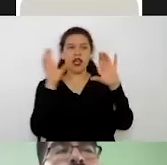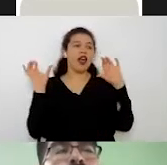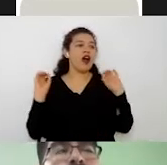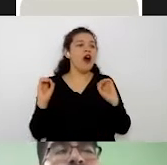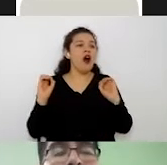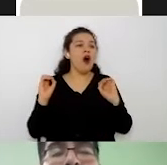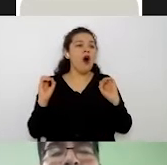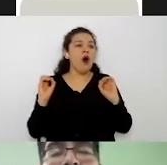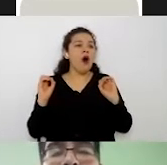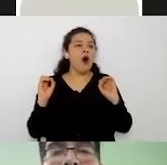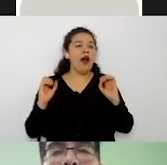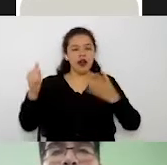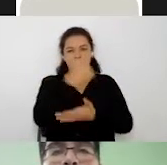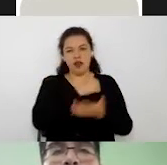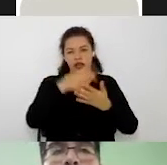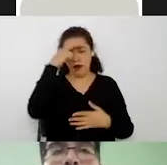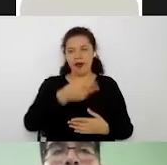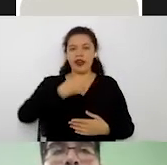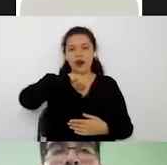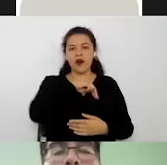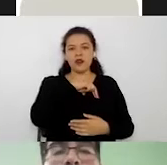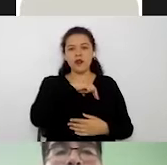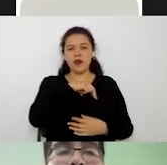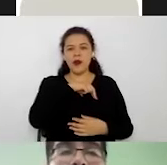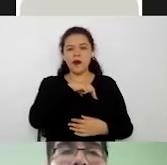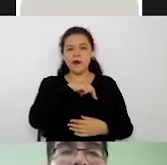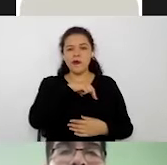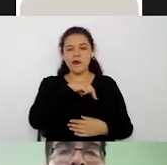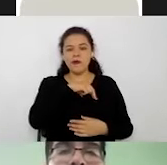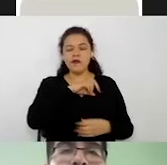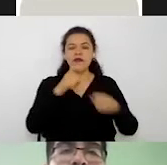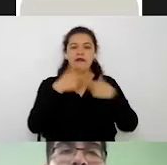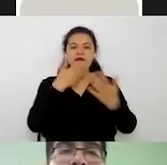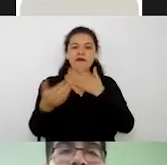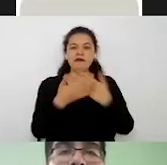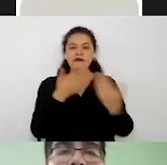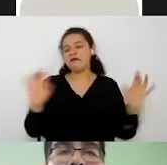o no, en la Ciudad de México no tendríamos una manera de actuar, por ejemplo, en caso